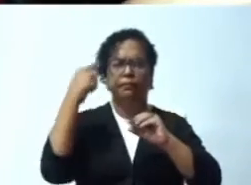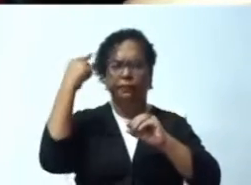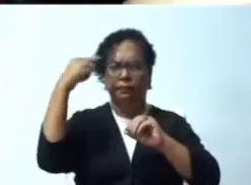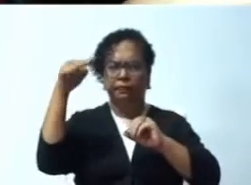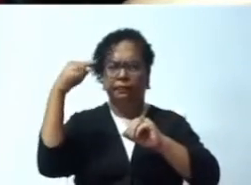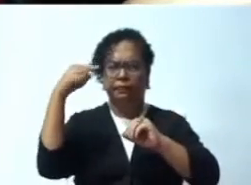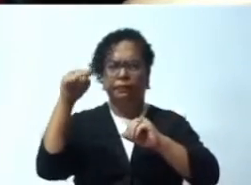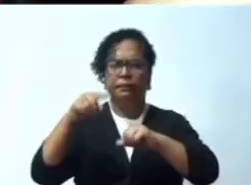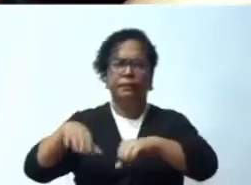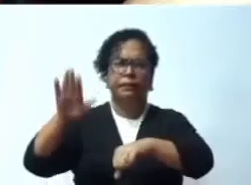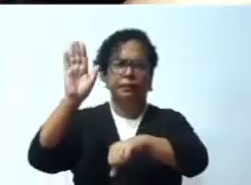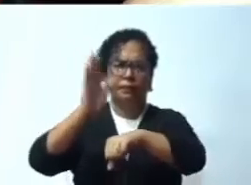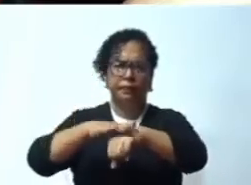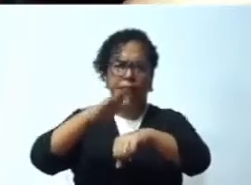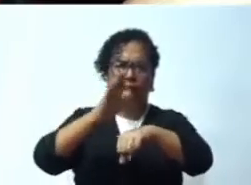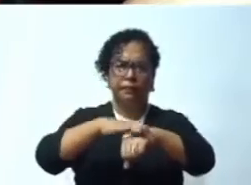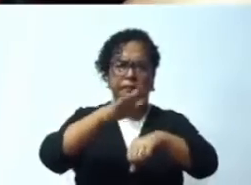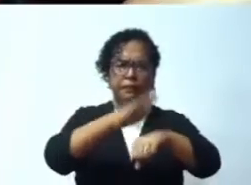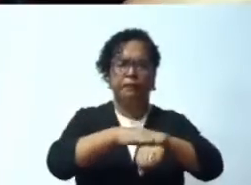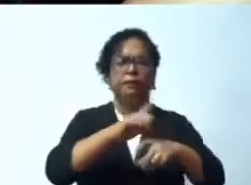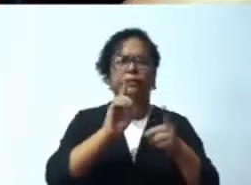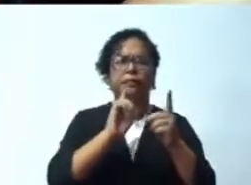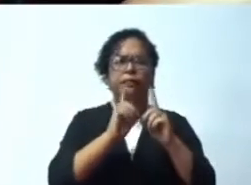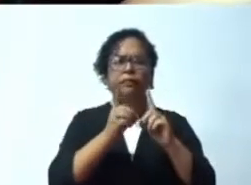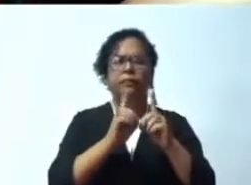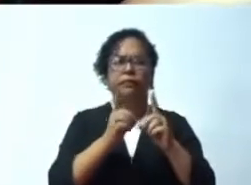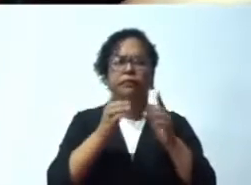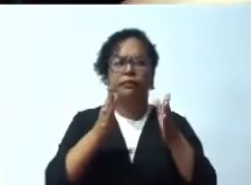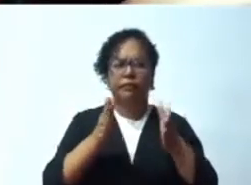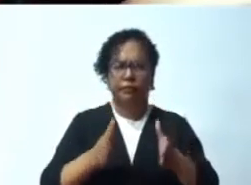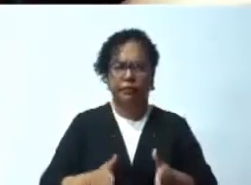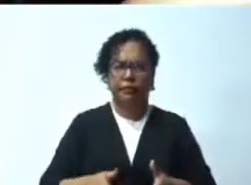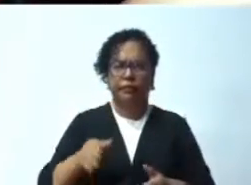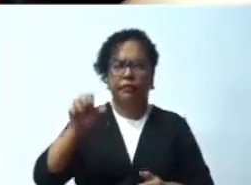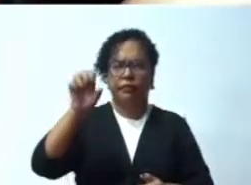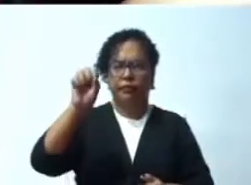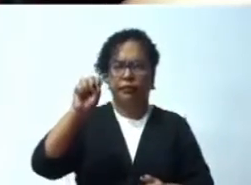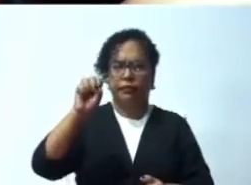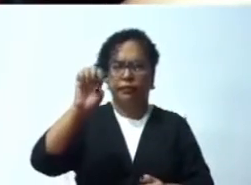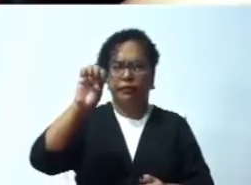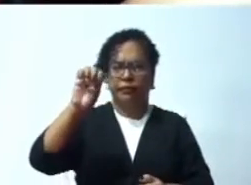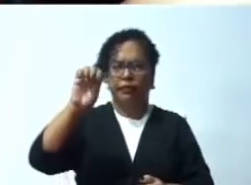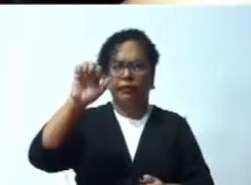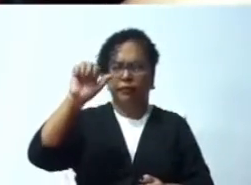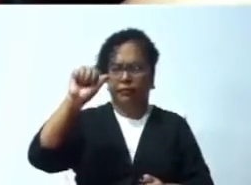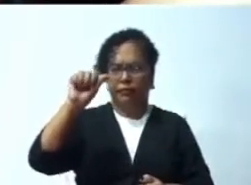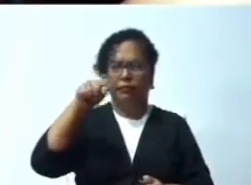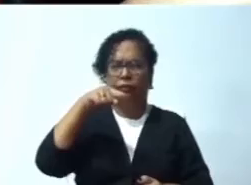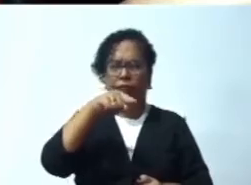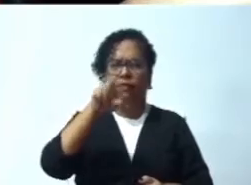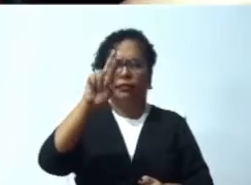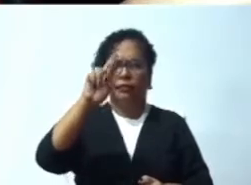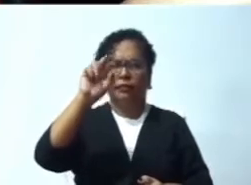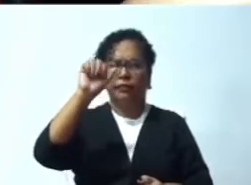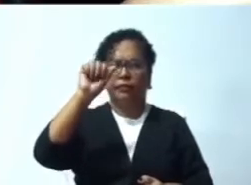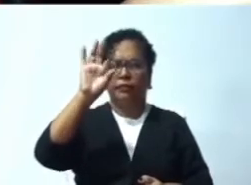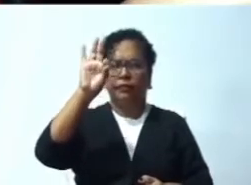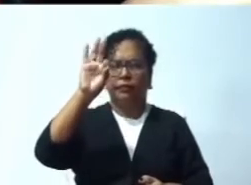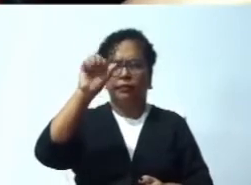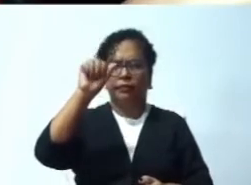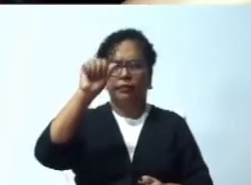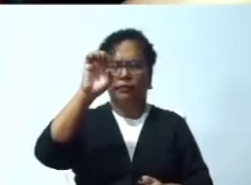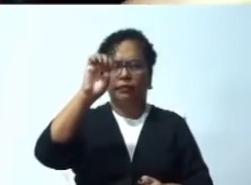al director de Bienes Nacionales y el CEA, al señor Rafael Burgos Gómez,